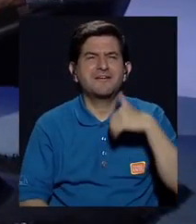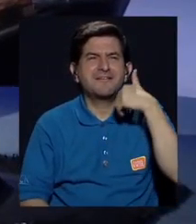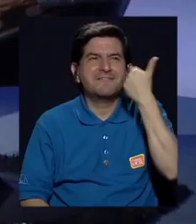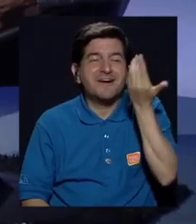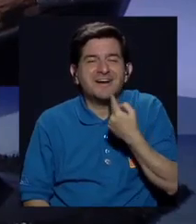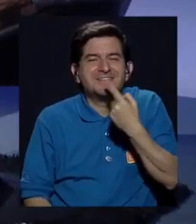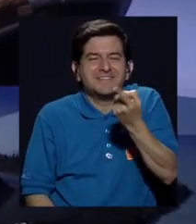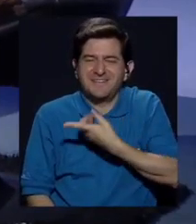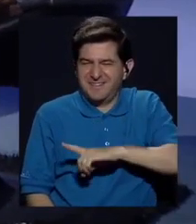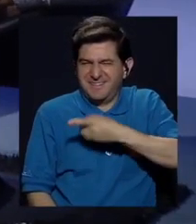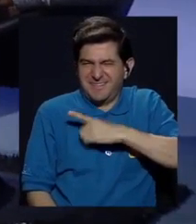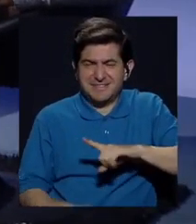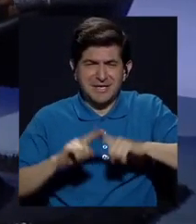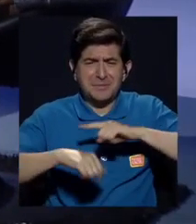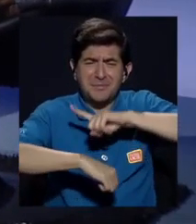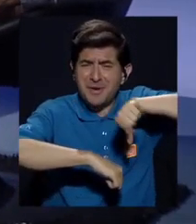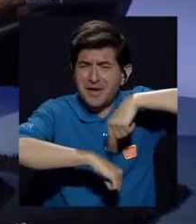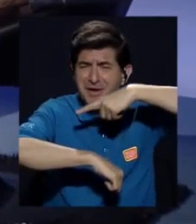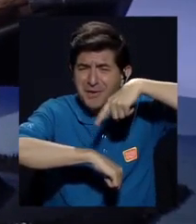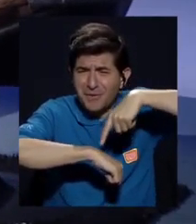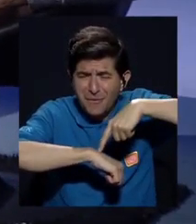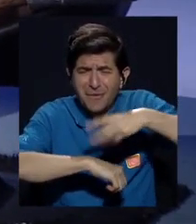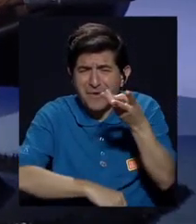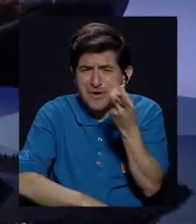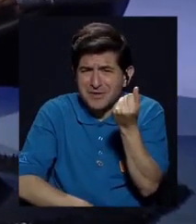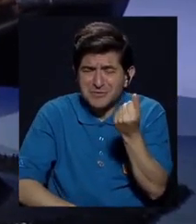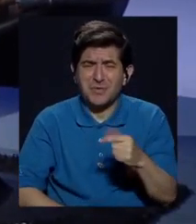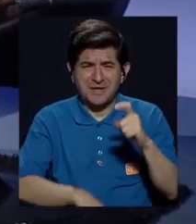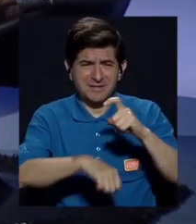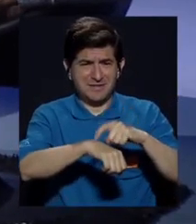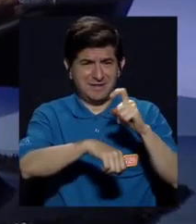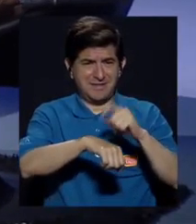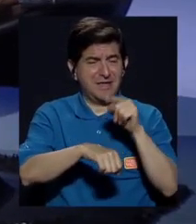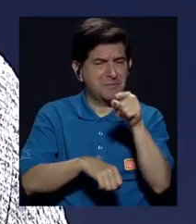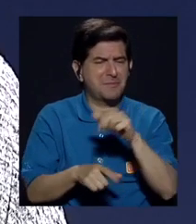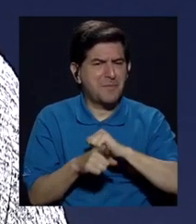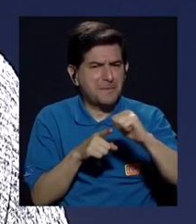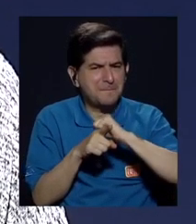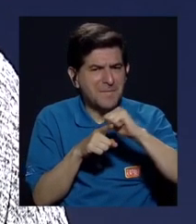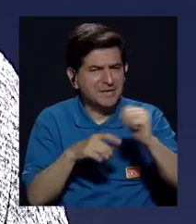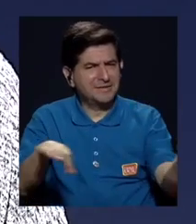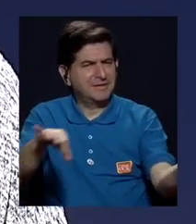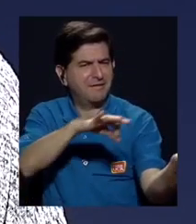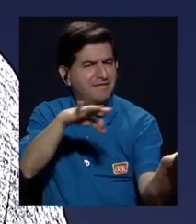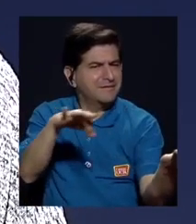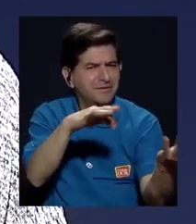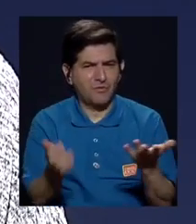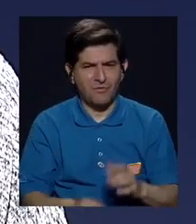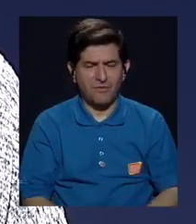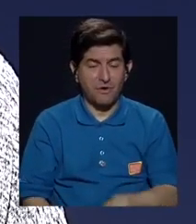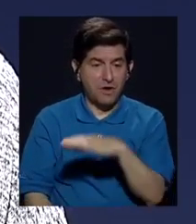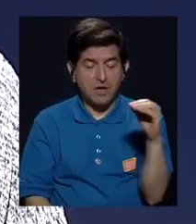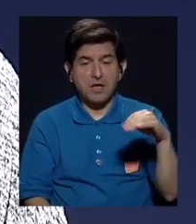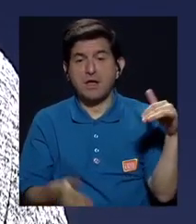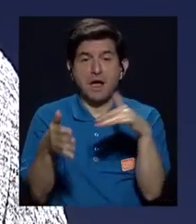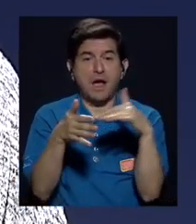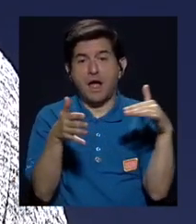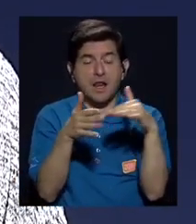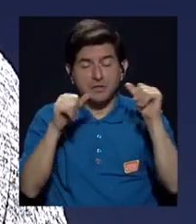disciplina, ¿verdad? Pero uh-huh. ¿Cuántas horas se le dedica de tiempo a la práctica del violín y al